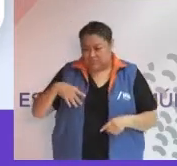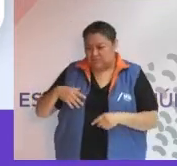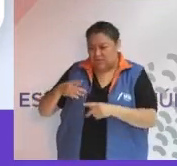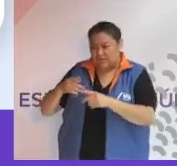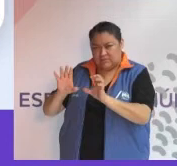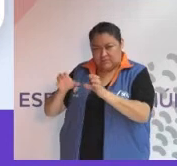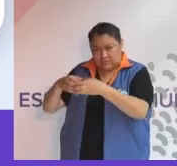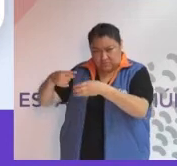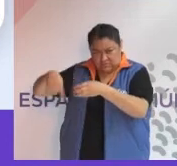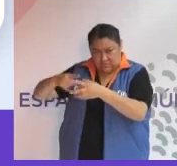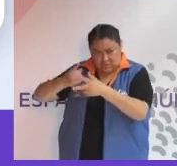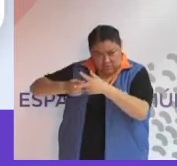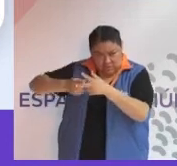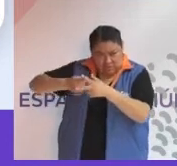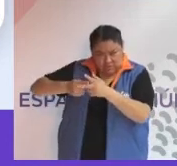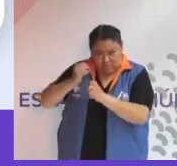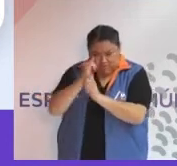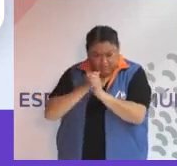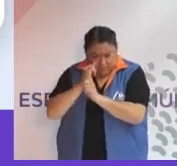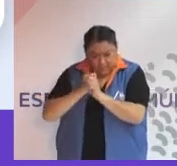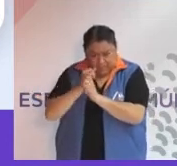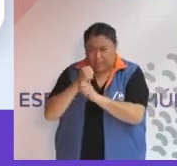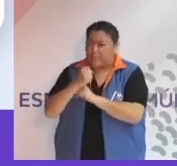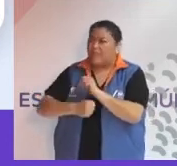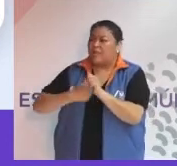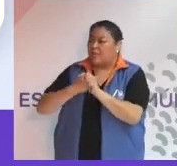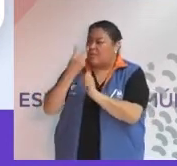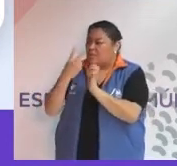Latinobarómetro del 2020,